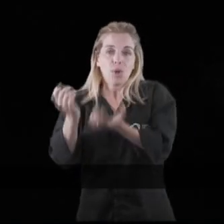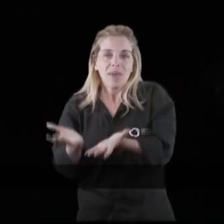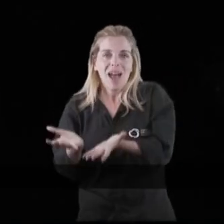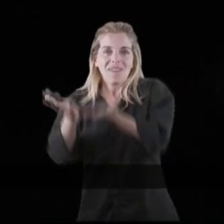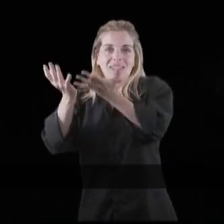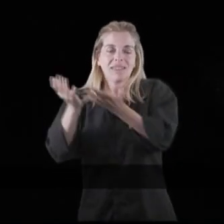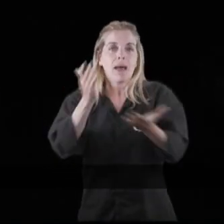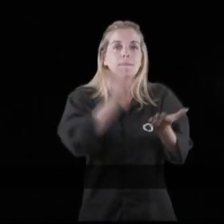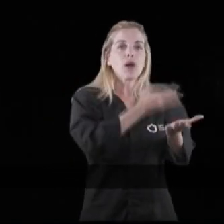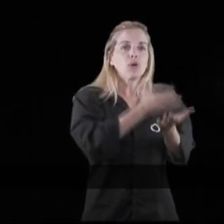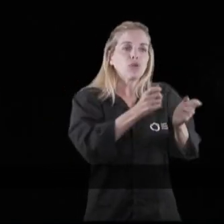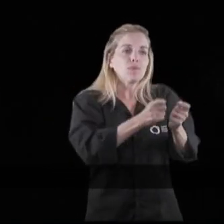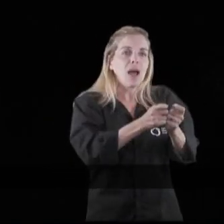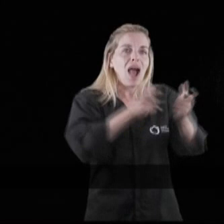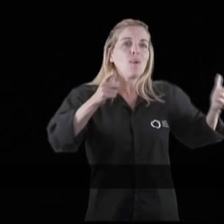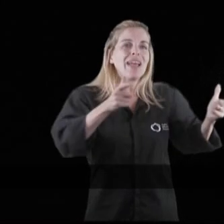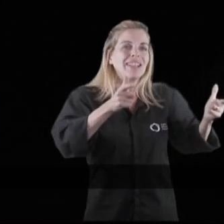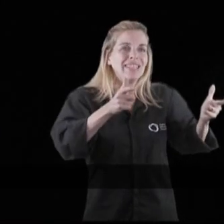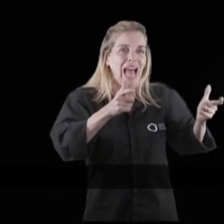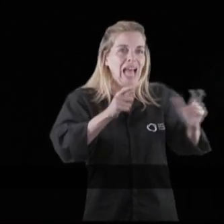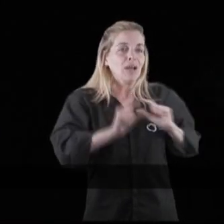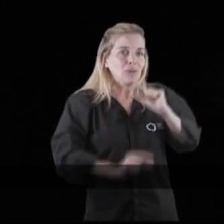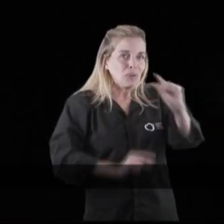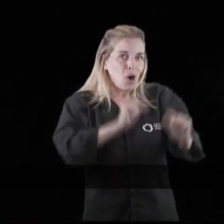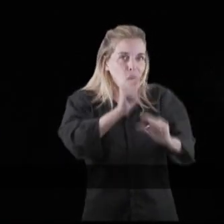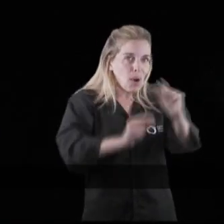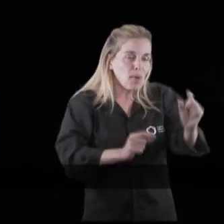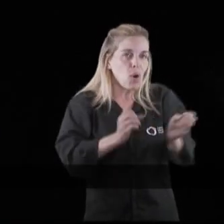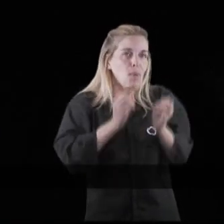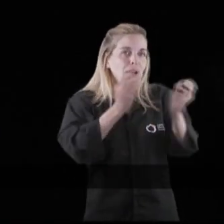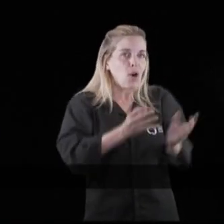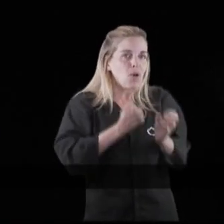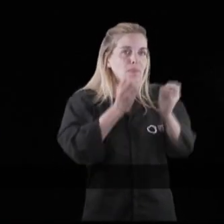sigue aumentando, y la capacidad instalada cada vez se usa más.